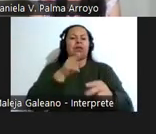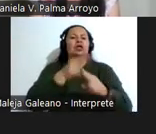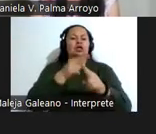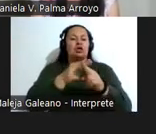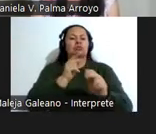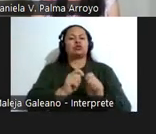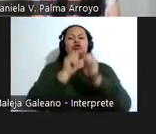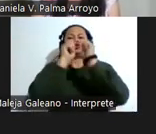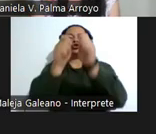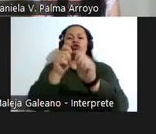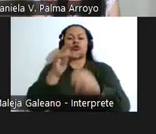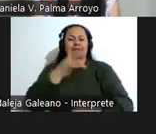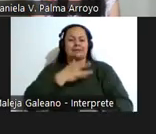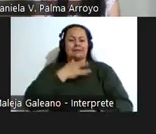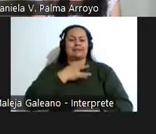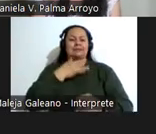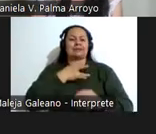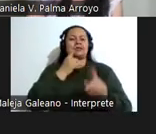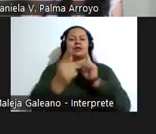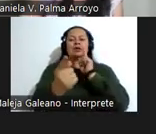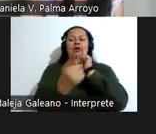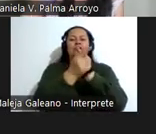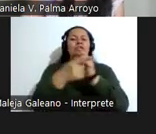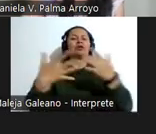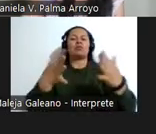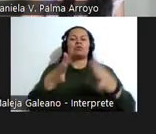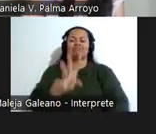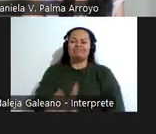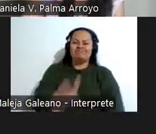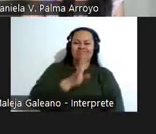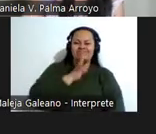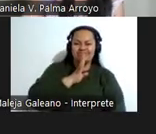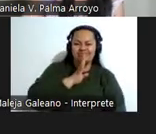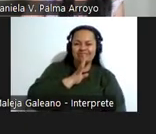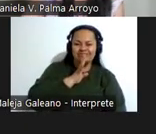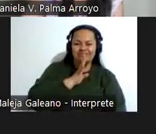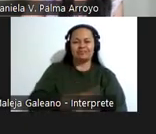que encontré para esta charla.